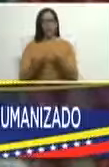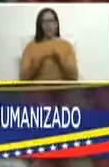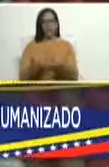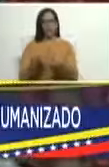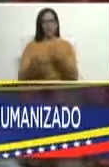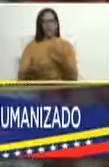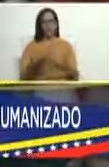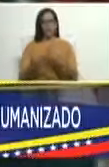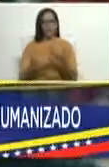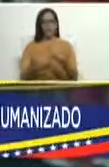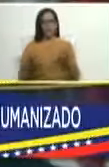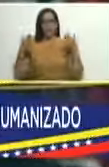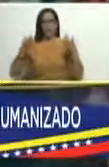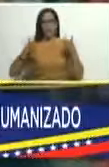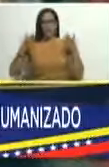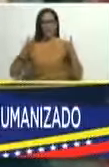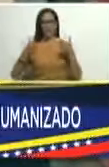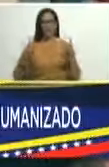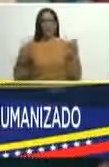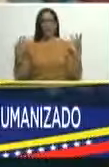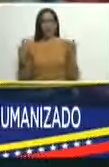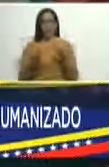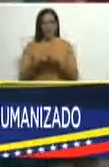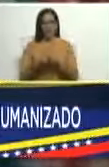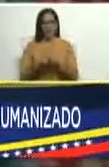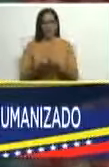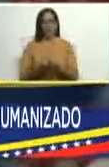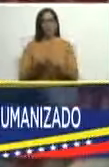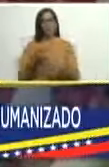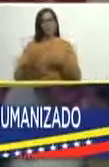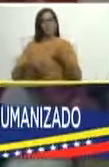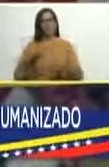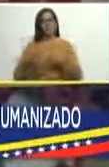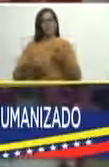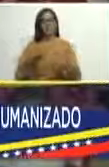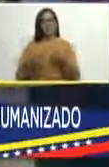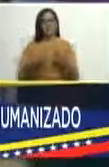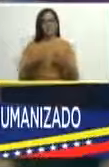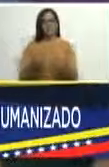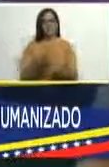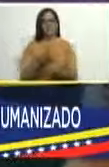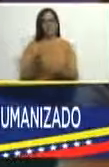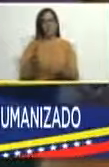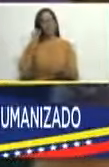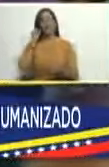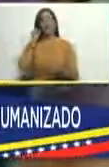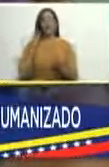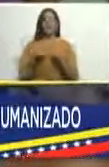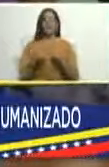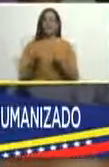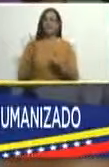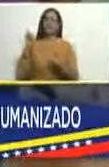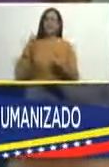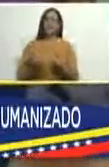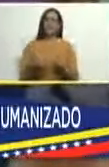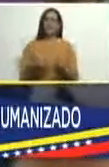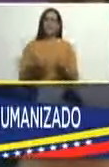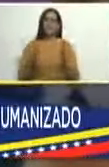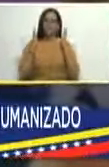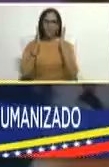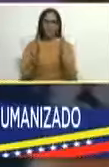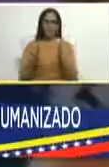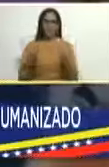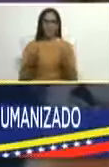proceso de formación, ese acompañamiento y esa sensibilización que va a cada una de las mujeres, pero que también lo dedicamos al